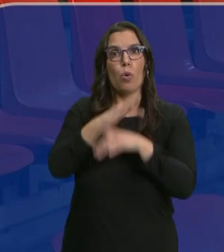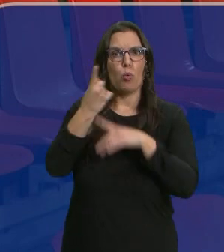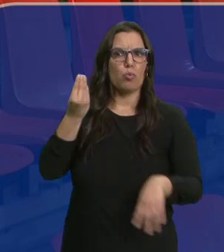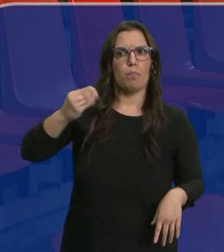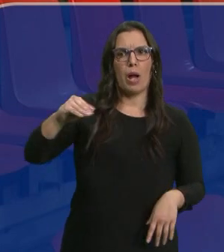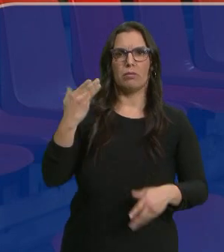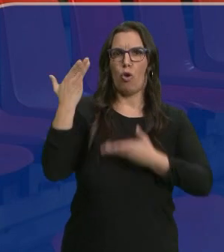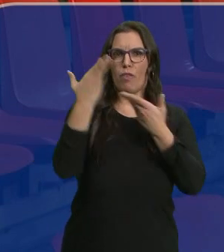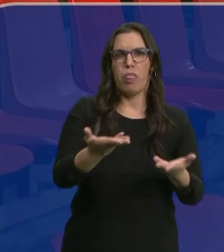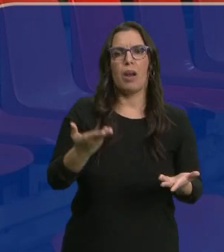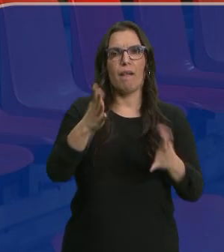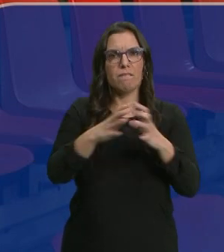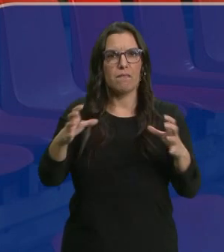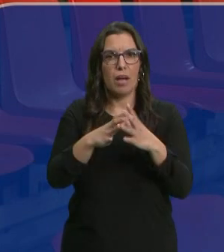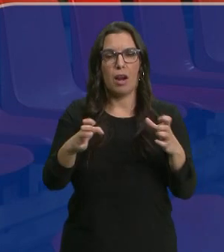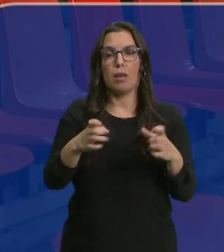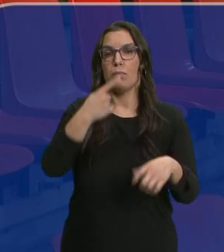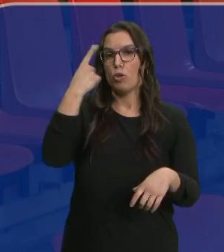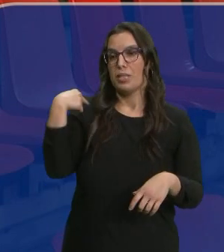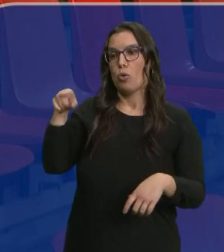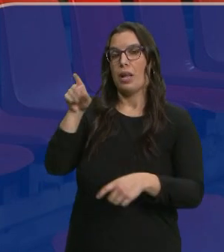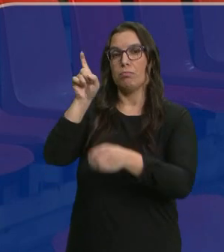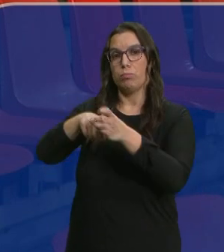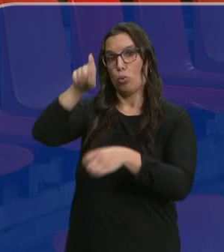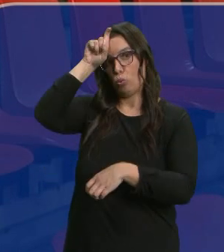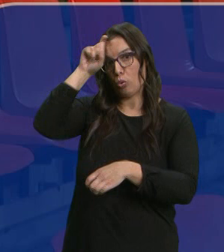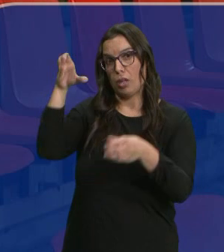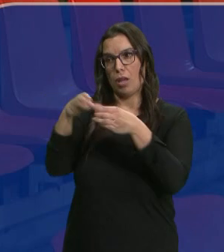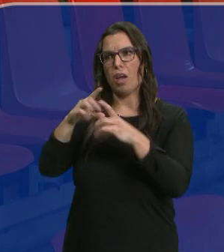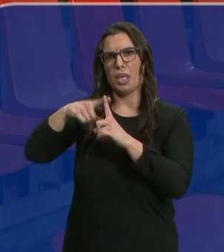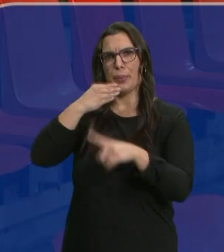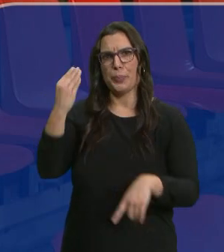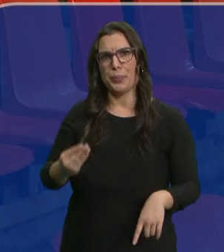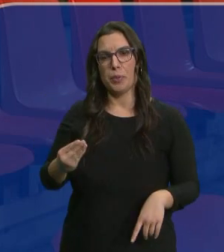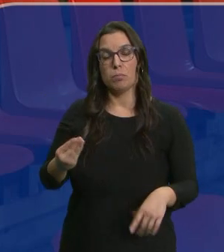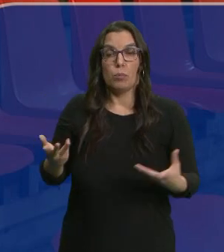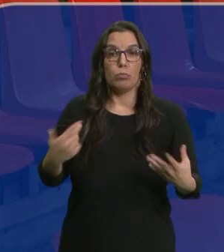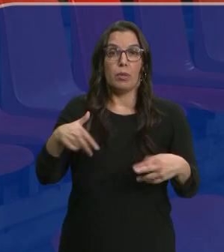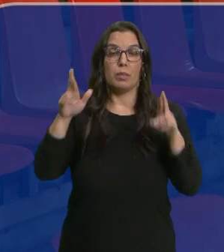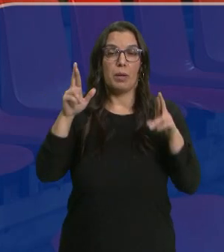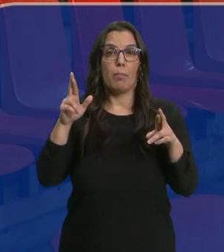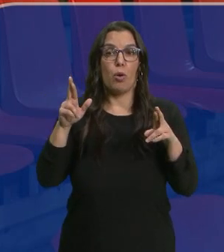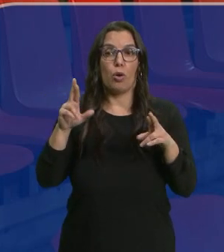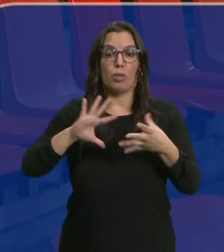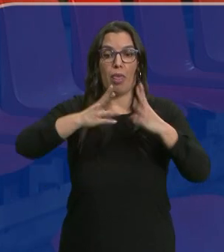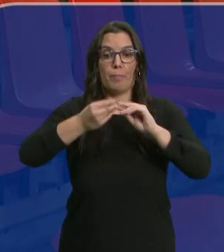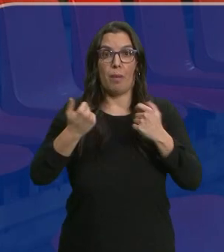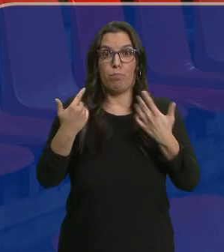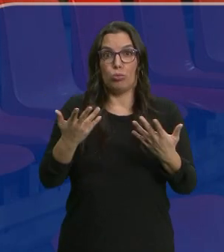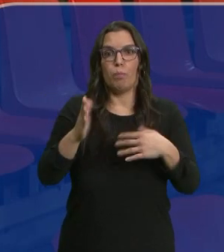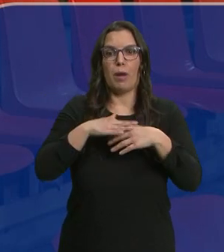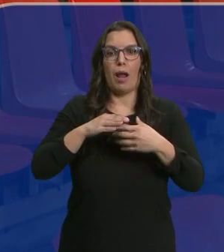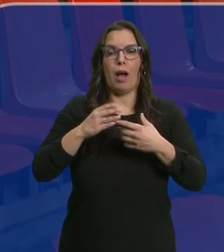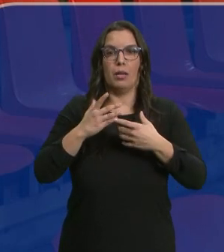que viene a aportar, que viene con muchas ganas. Bueno, el año pasado jugó en Turquía y lo hizo a un muy buen nivel y bueno, esperemos que se adapte lo antes